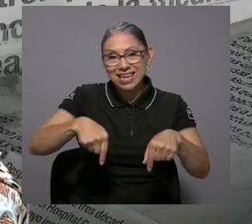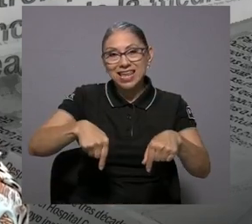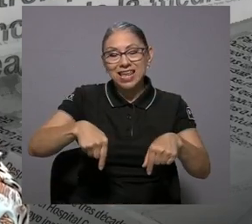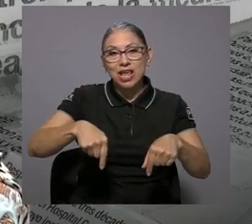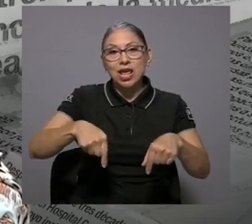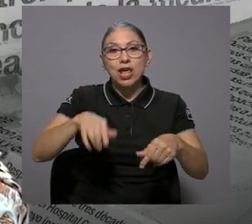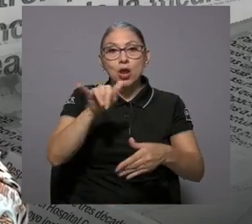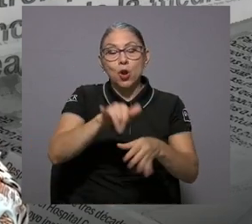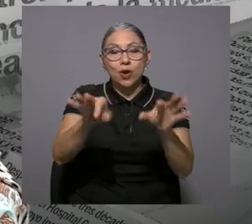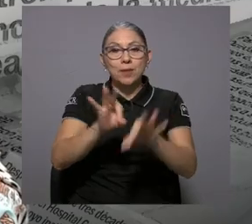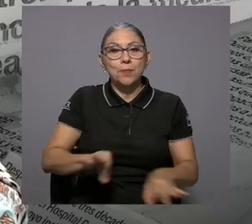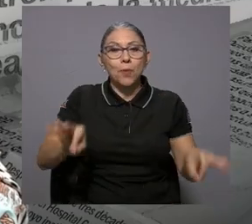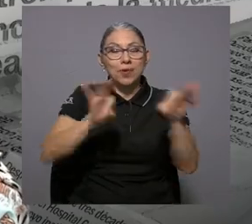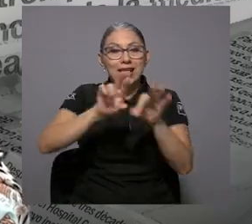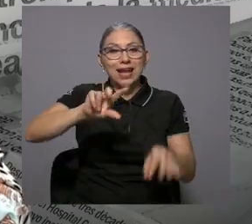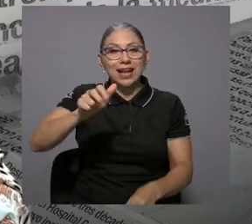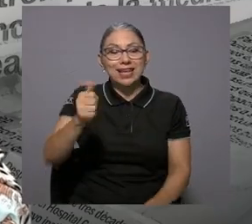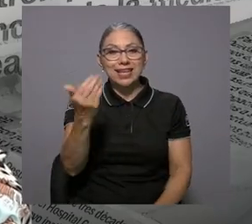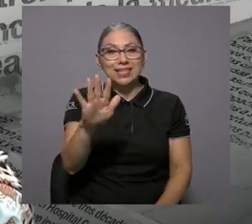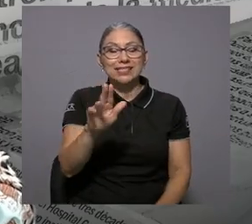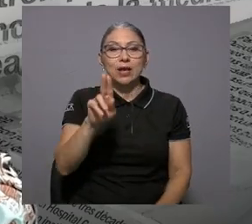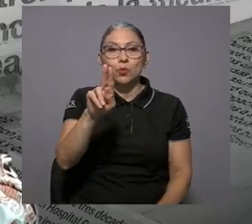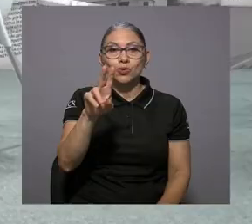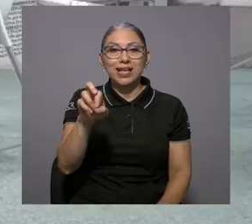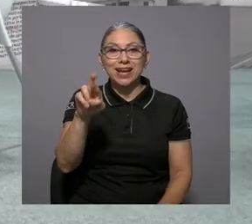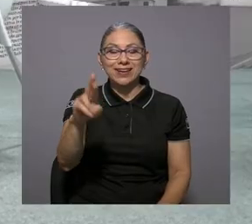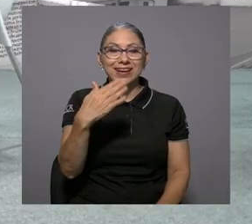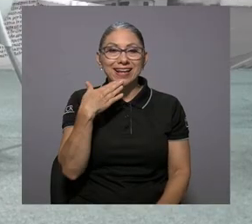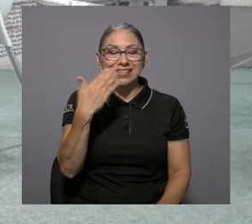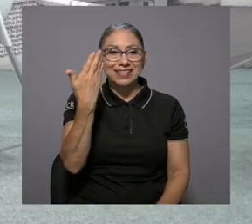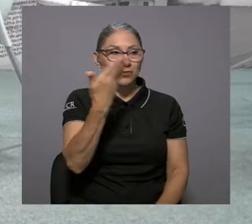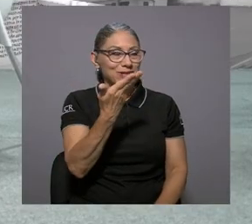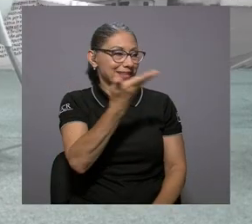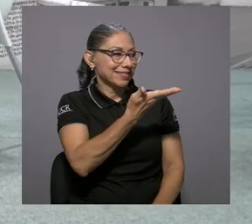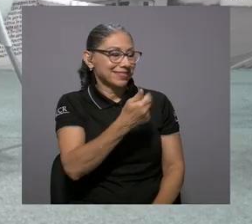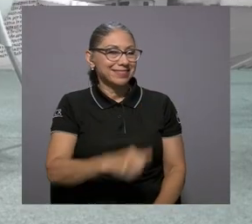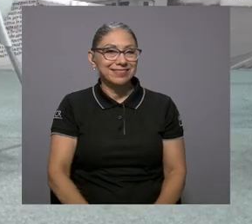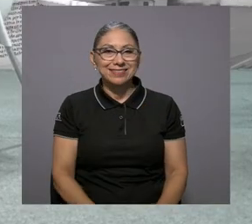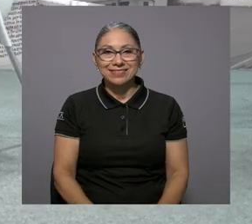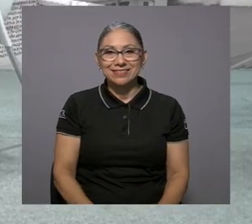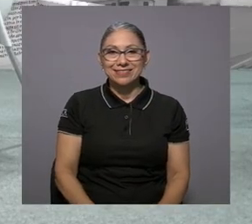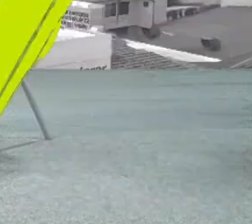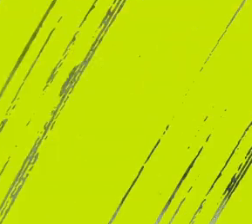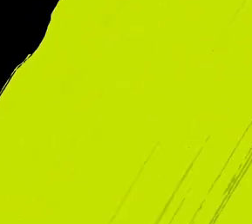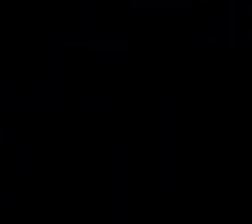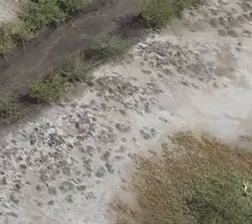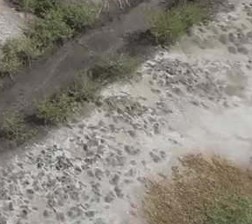por Lo que Importa en Canal 15 UCR. Gracias a ustedes. Muchas gracias. Gracias.